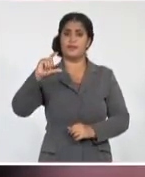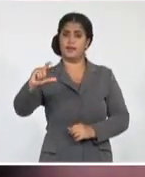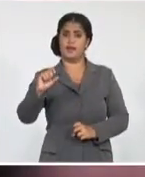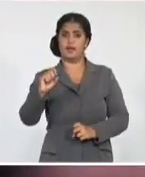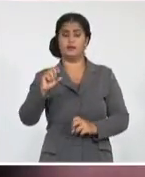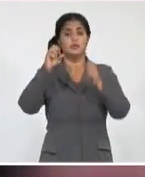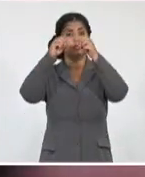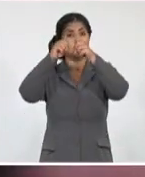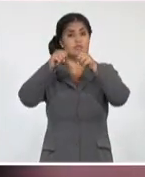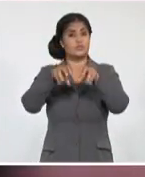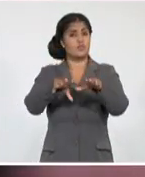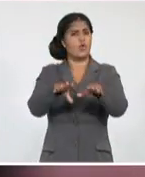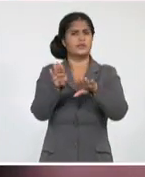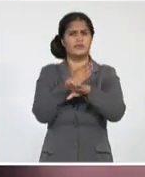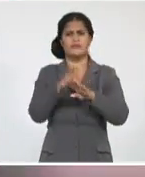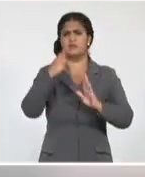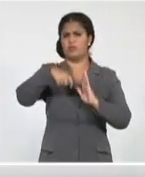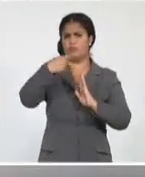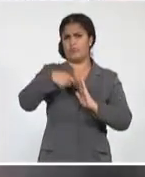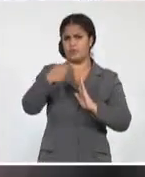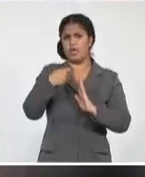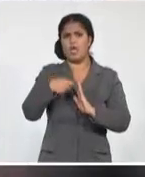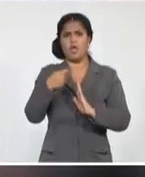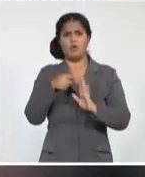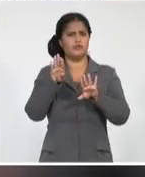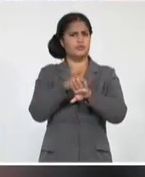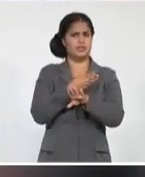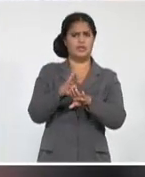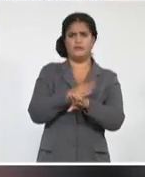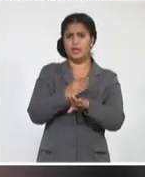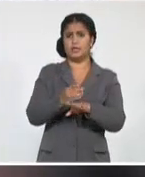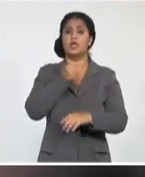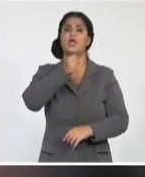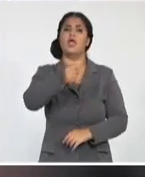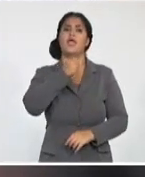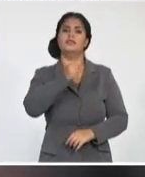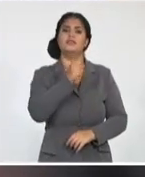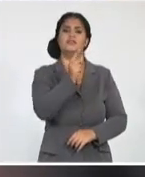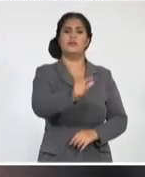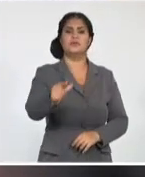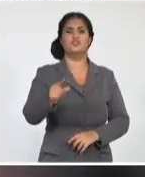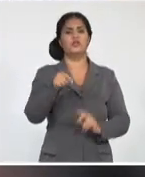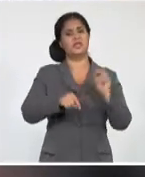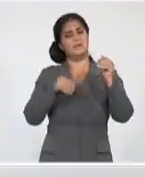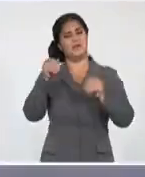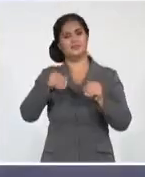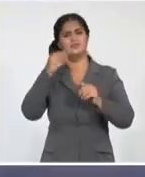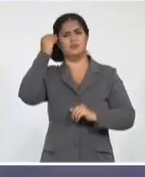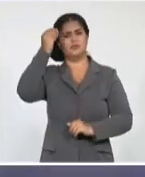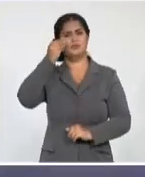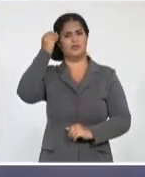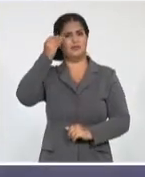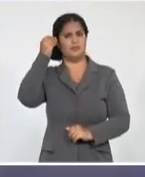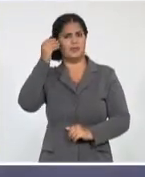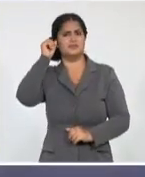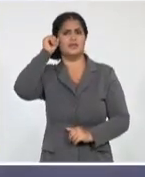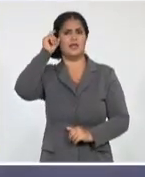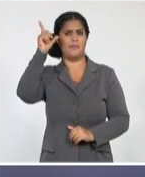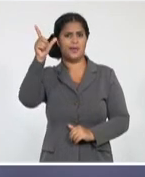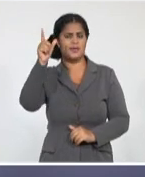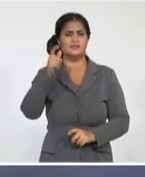promocionales la afirmación de un documental y la inserción en medios de comunicación y en la preparación de sus